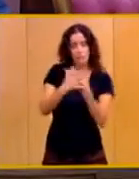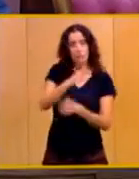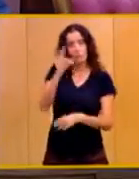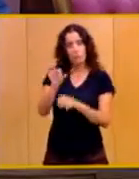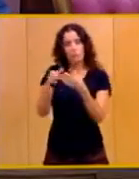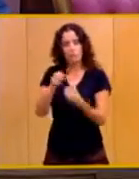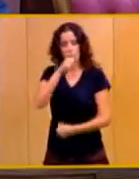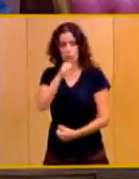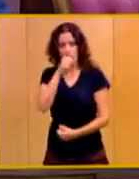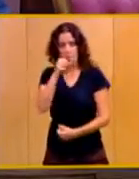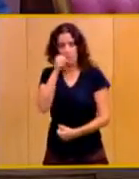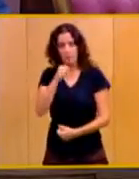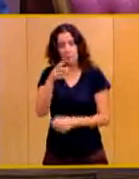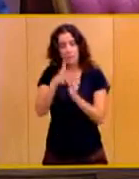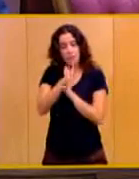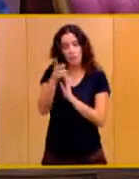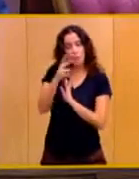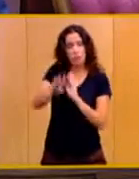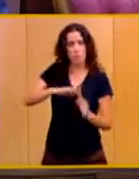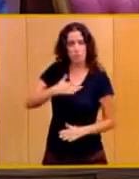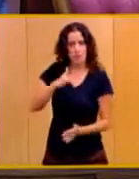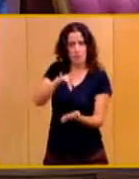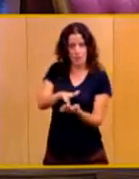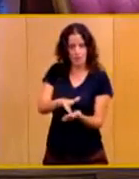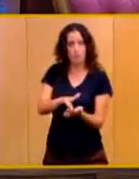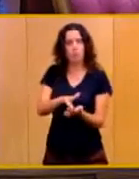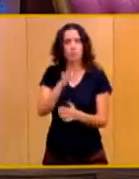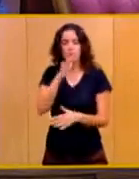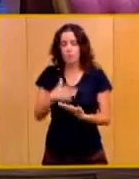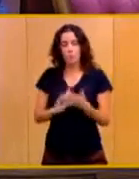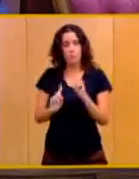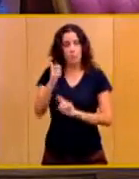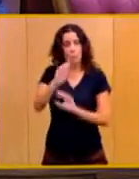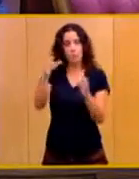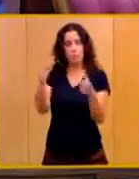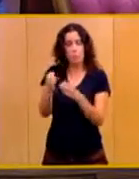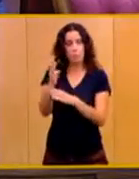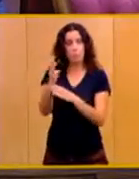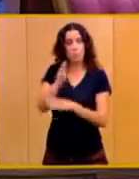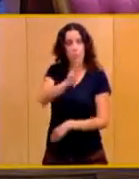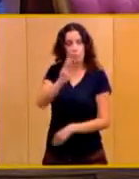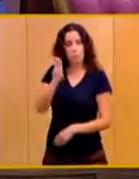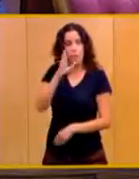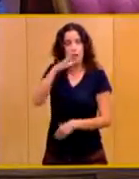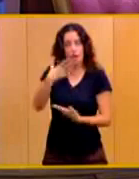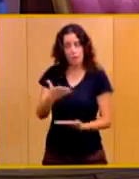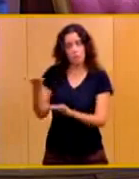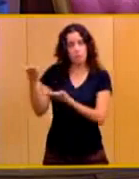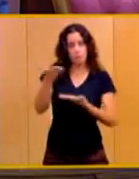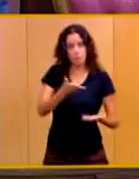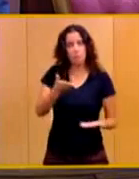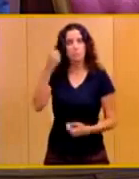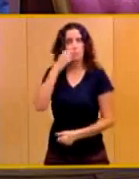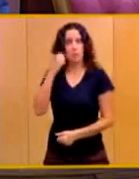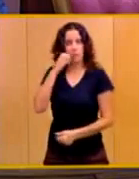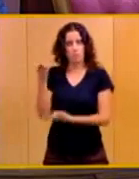harían mañana. En primer lugar, y por el Grupo Parlamentario Popular, tiene la palabra don Mariano Rajoy.